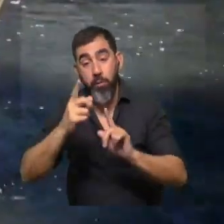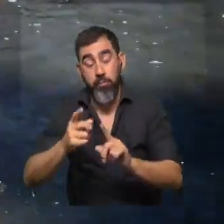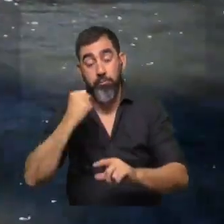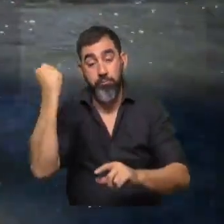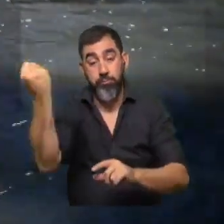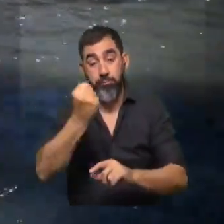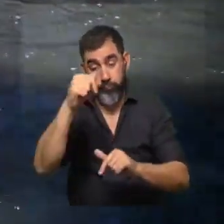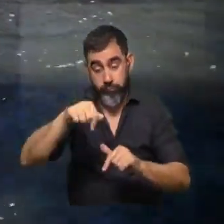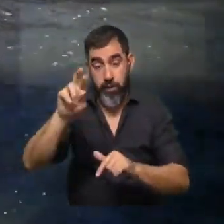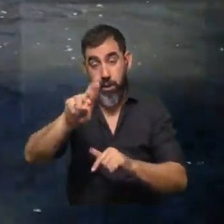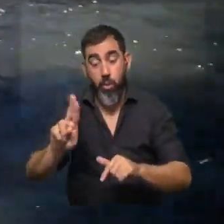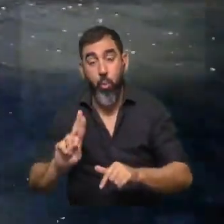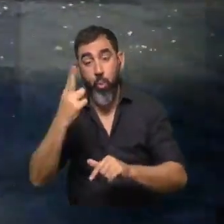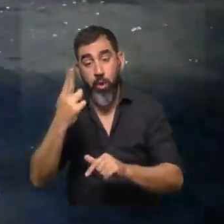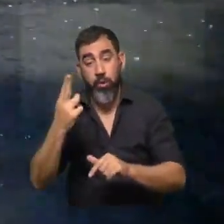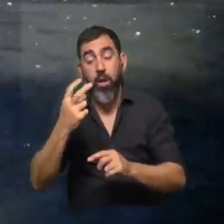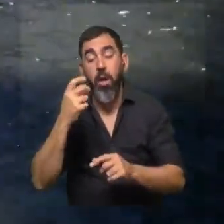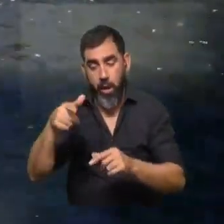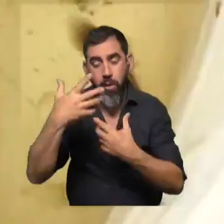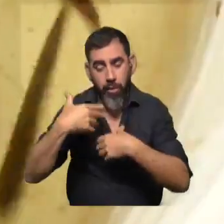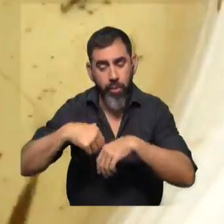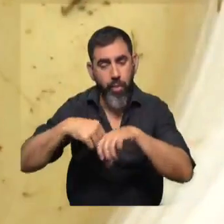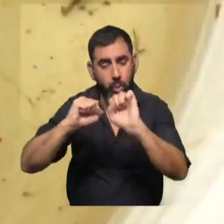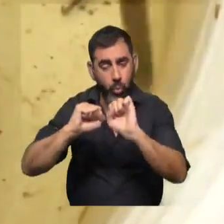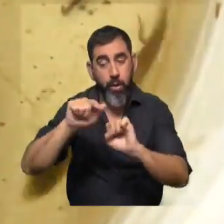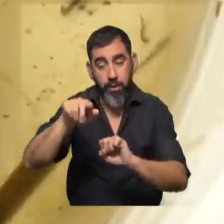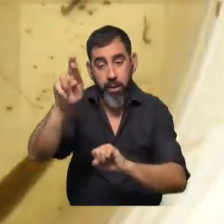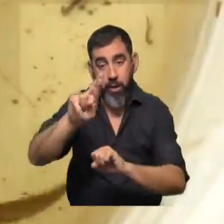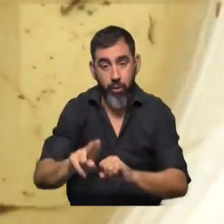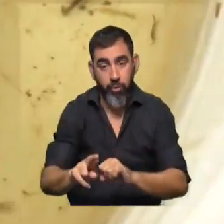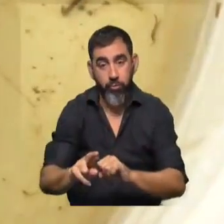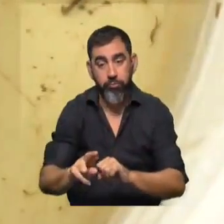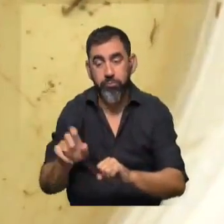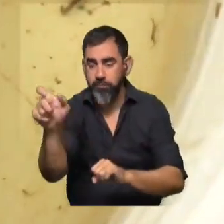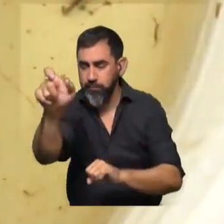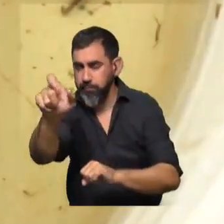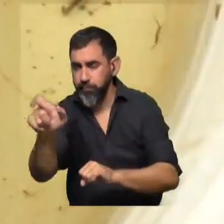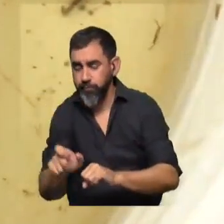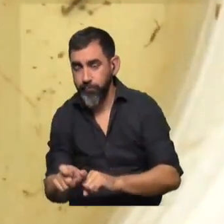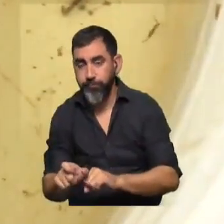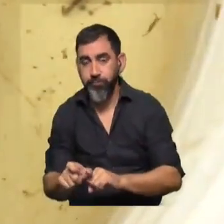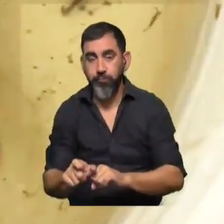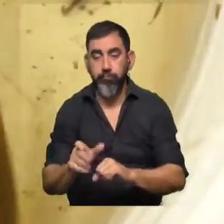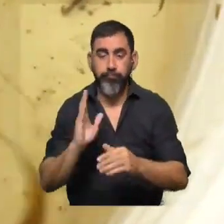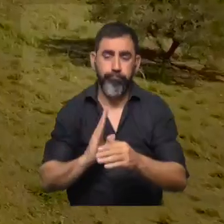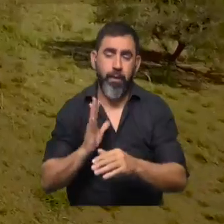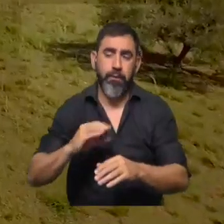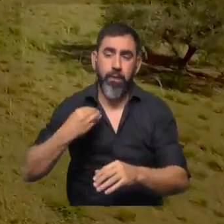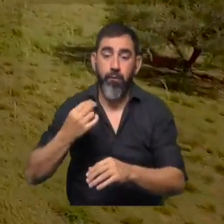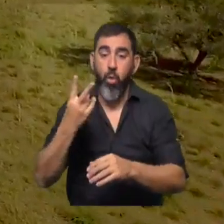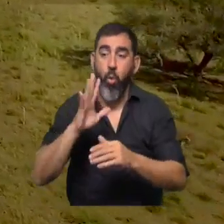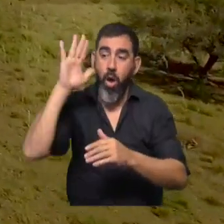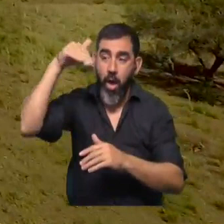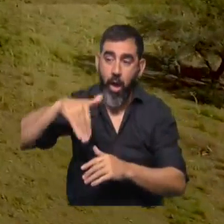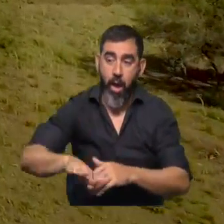incluso, que las hemos colectado incluso en las nacientes del río Queguay, donde es un pequeño arroyo, habiendo sorteado obstáculos como 2 cascadas naturales